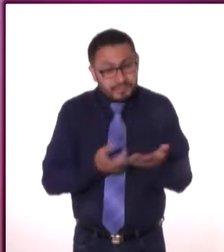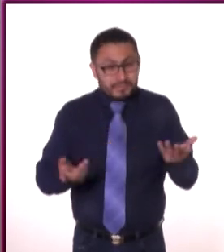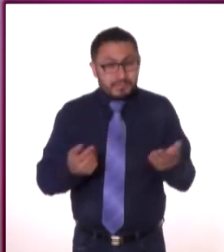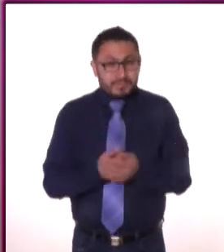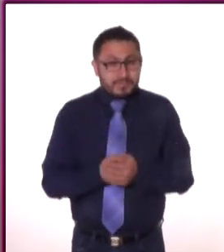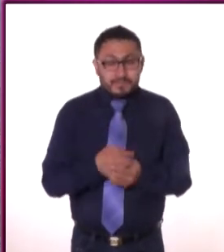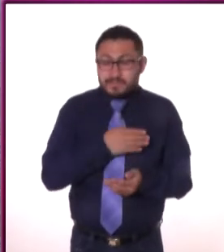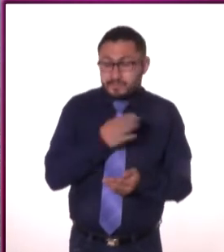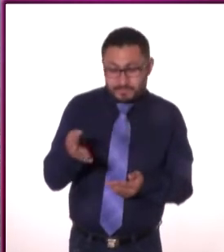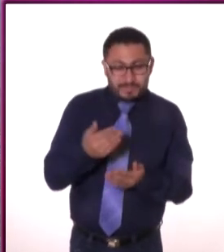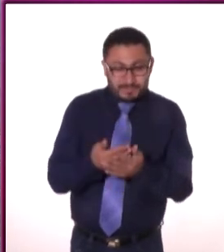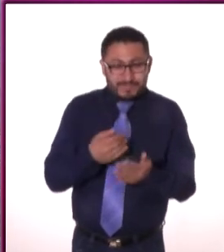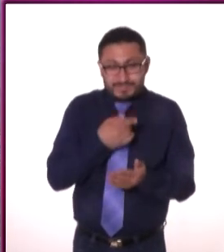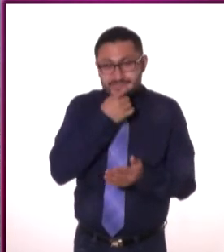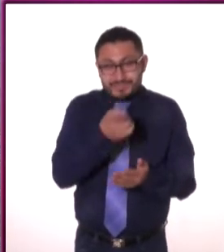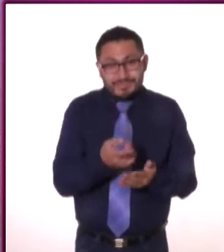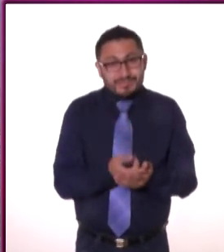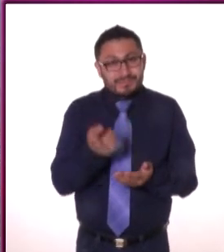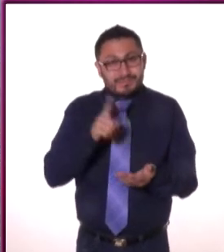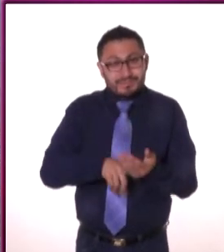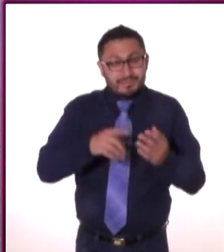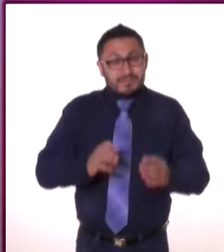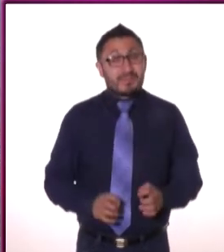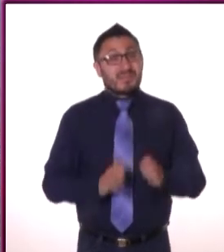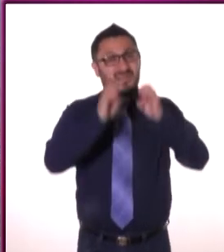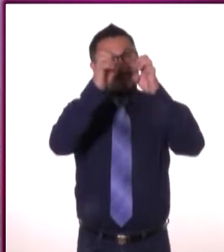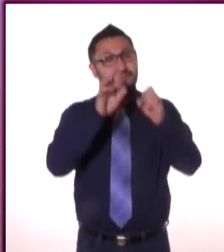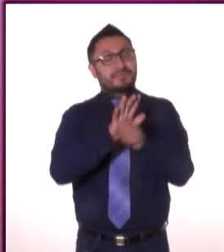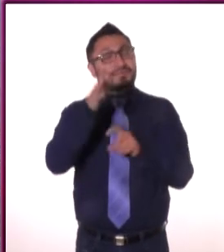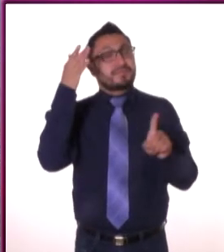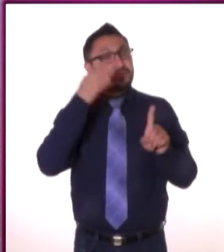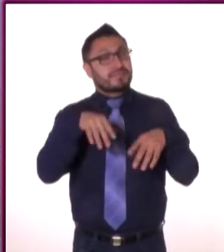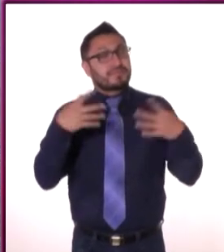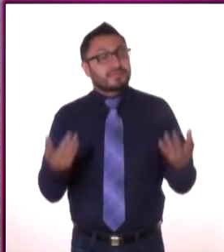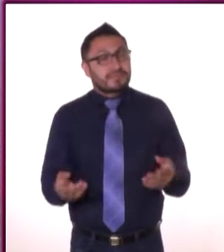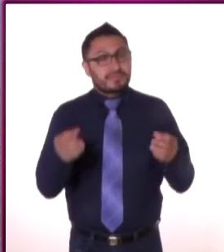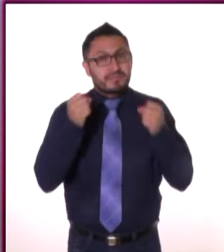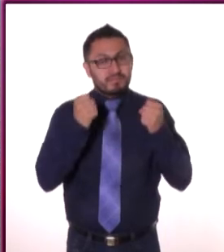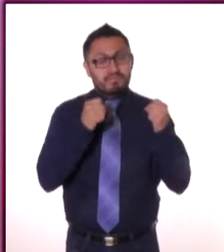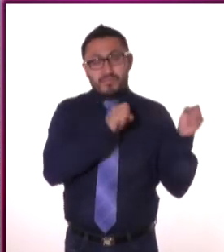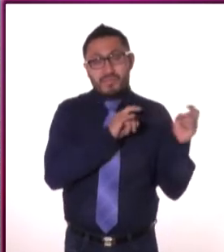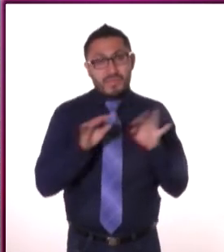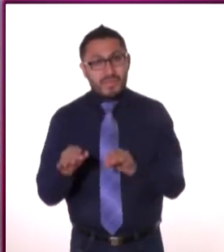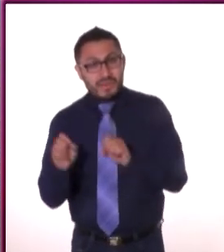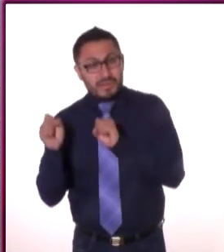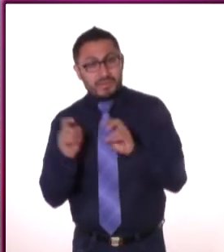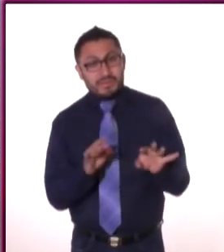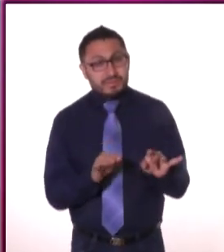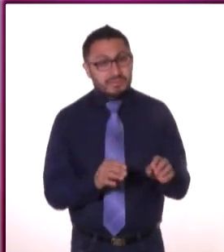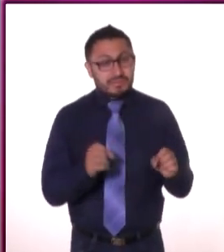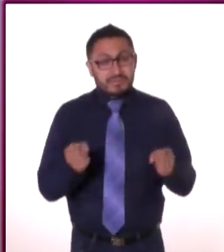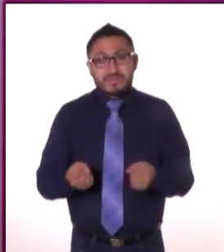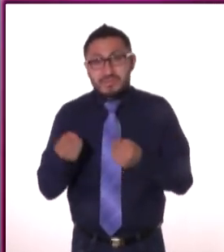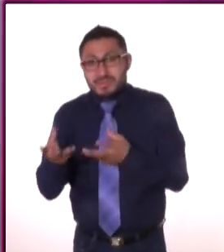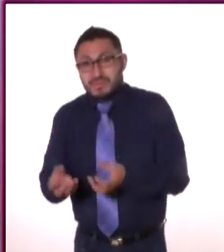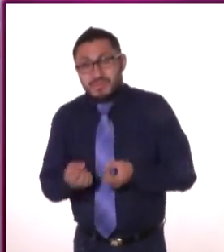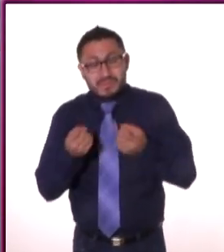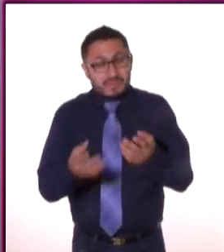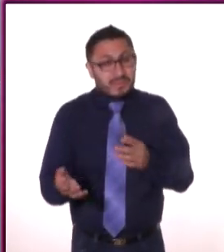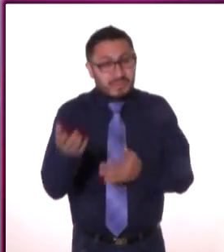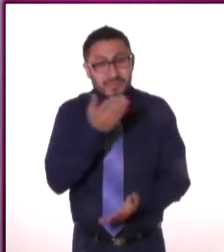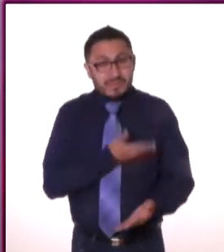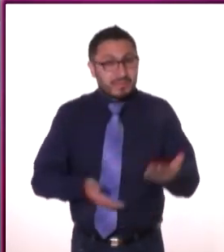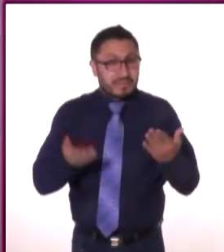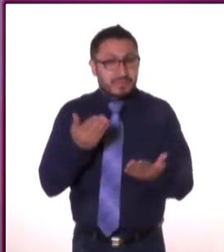el diseño? Bueno, como te decía, en un edificio lo que se busca es transferir las fuerzas y que todas las fuerzas